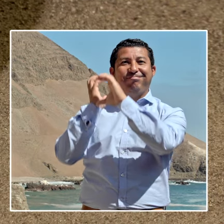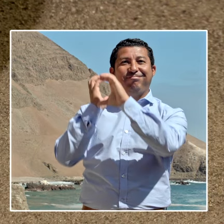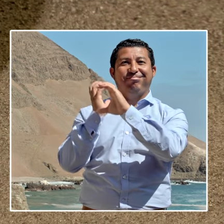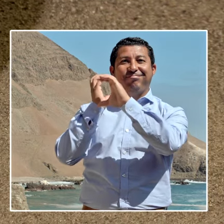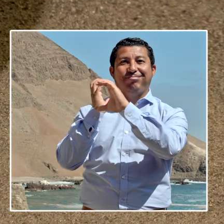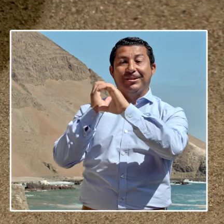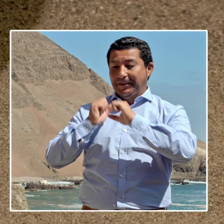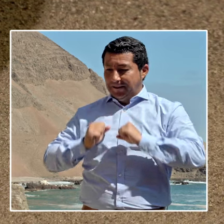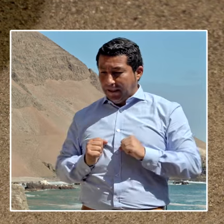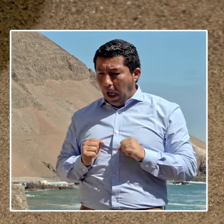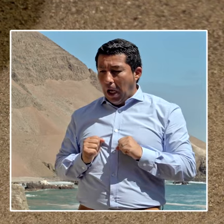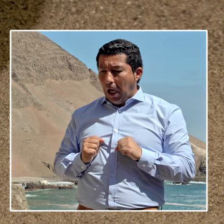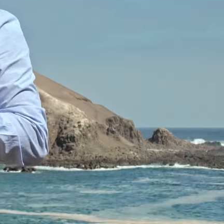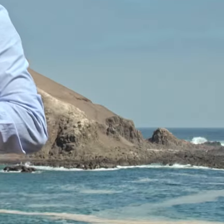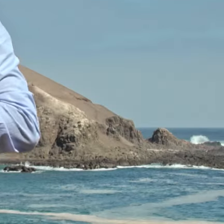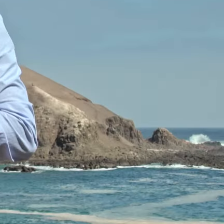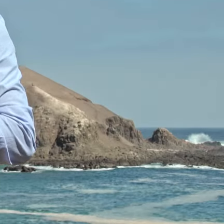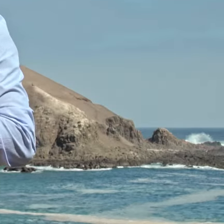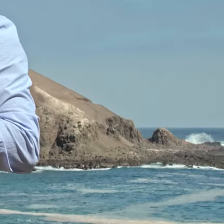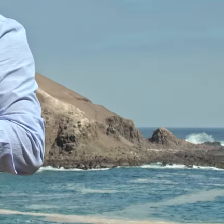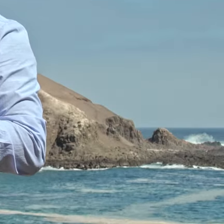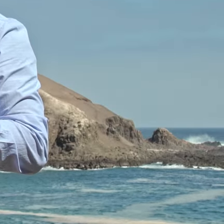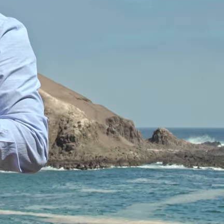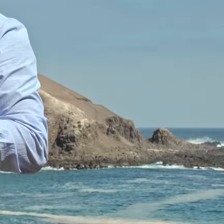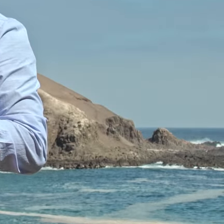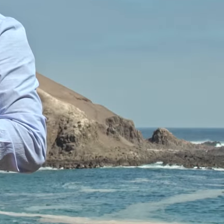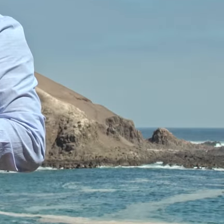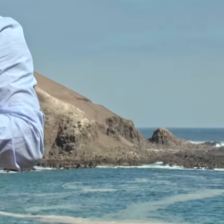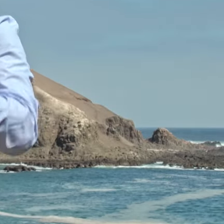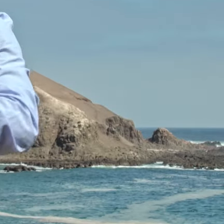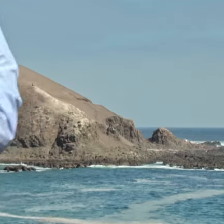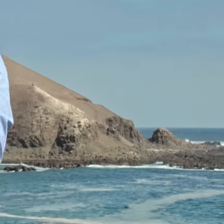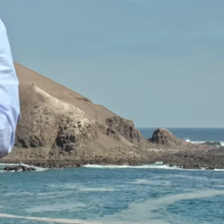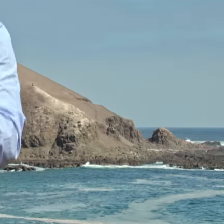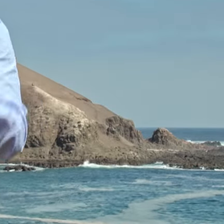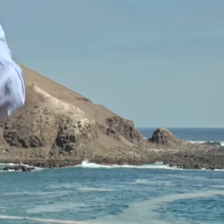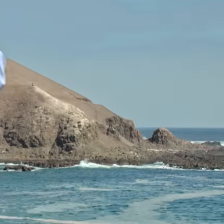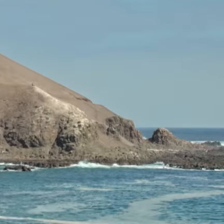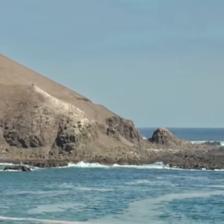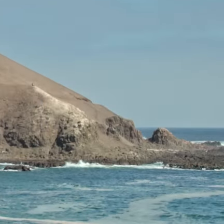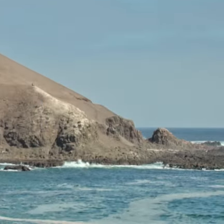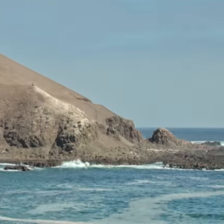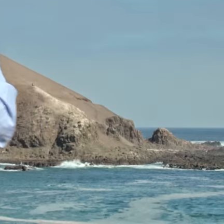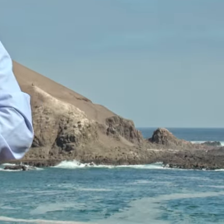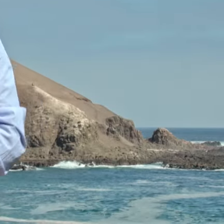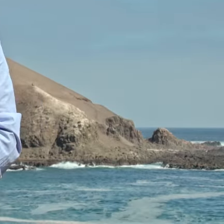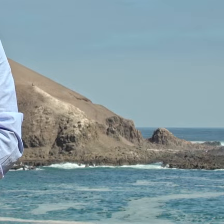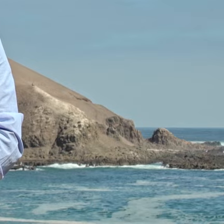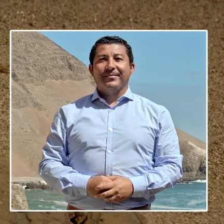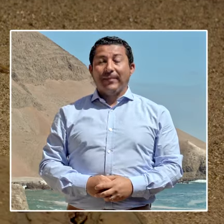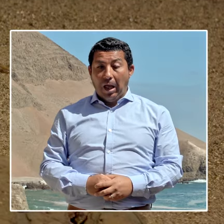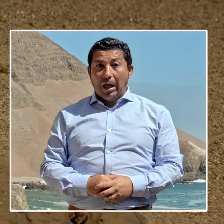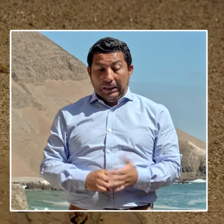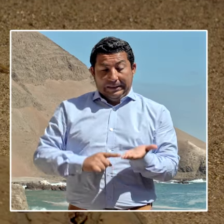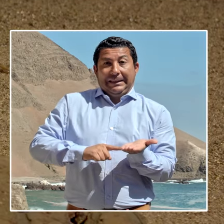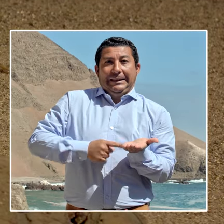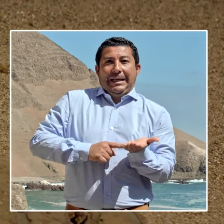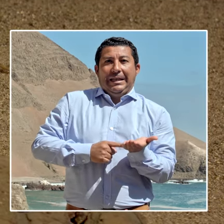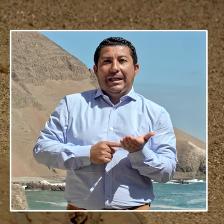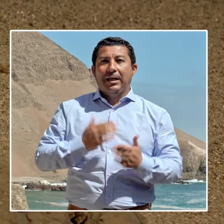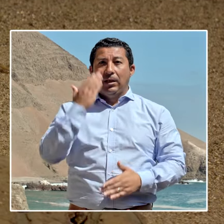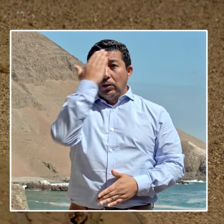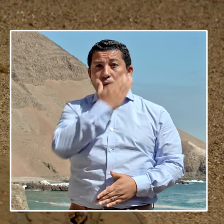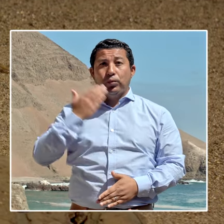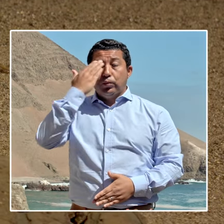comunidades y cuando sentían que dejaban de tenerlo recién los enterraban la técnica